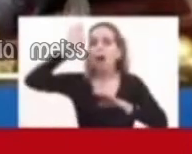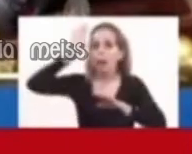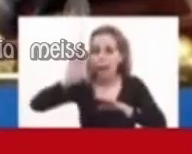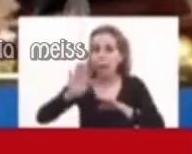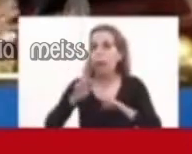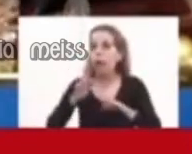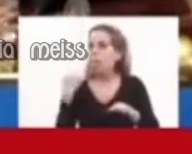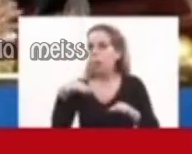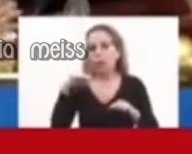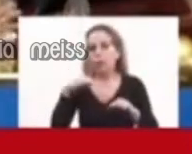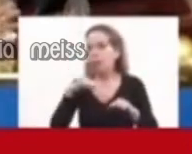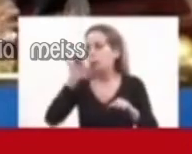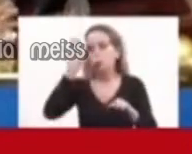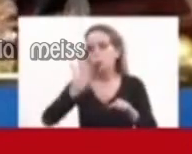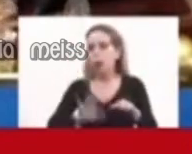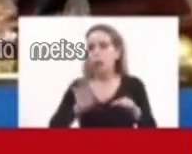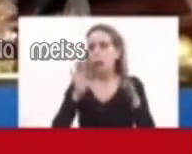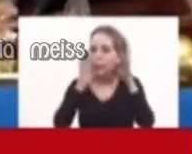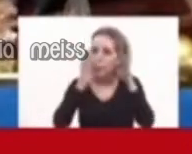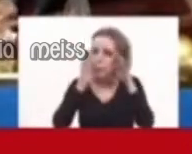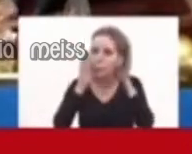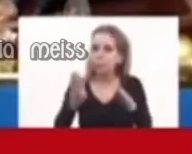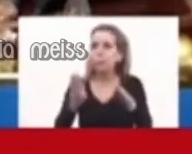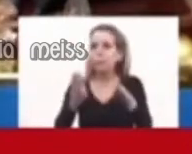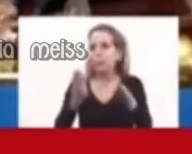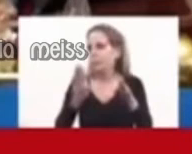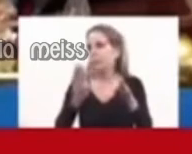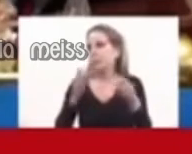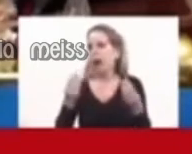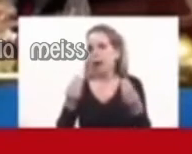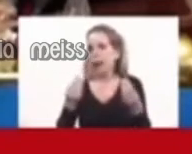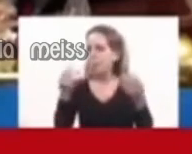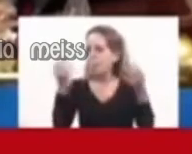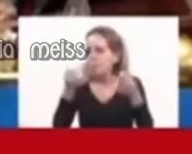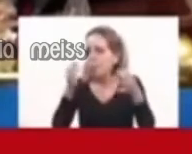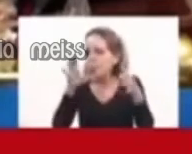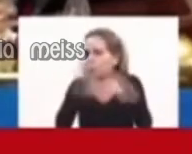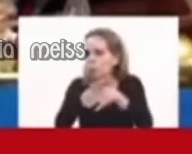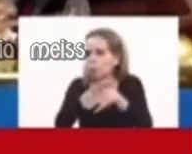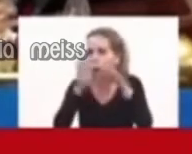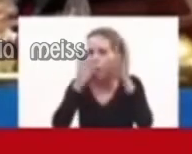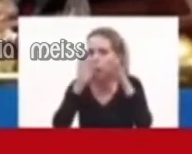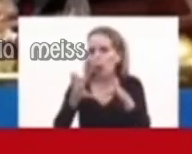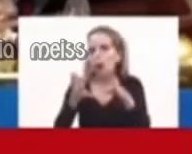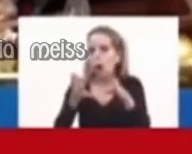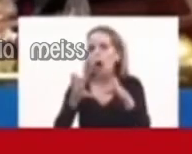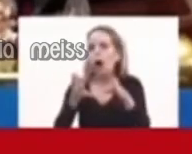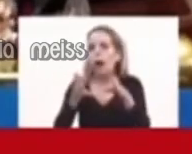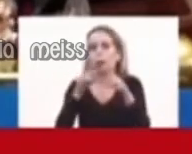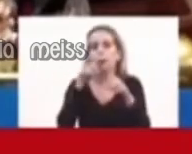estar únicamente dirigida y limitada específicamente a lo que